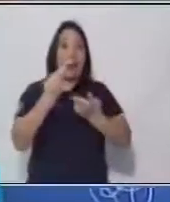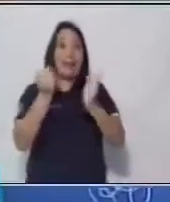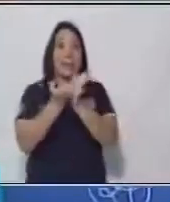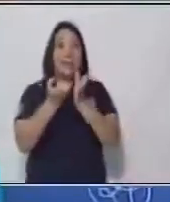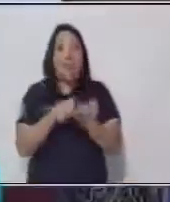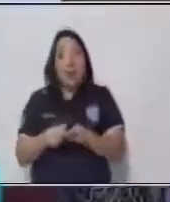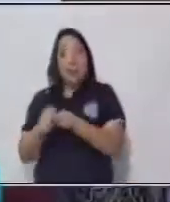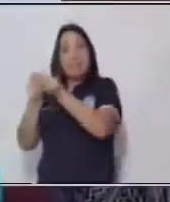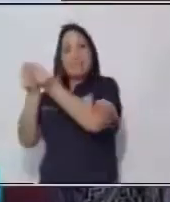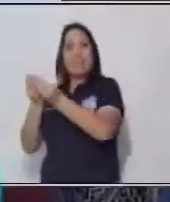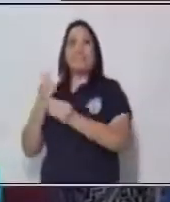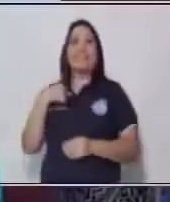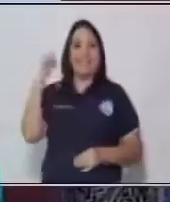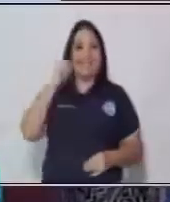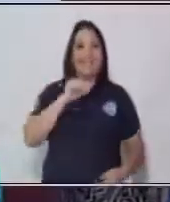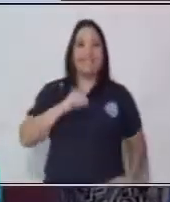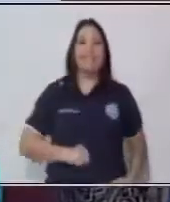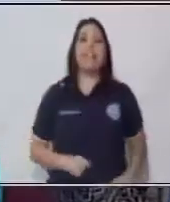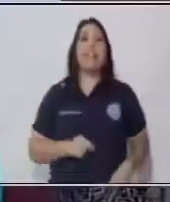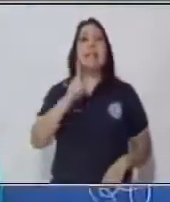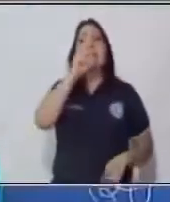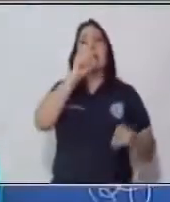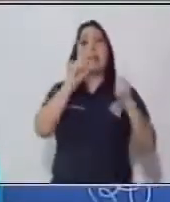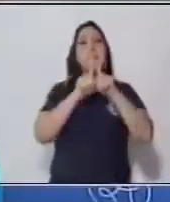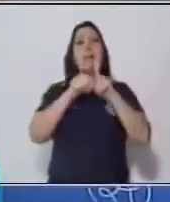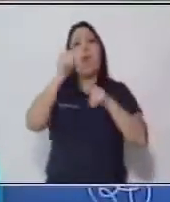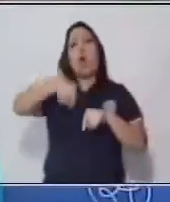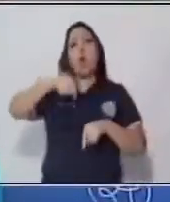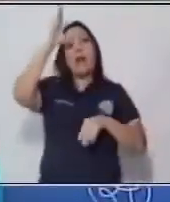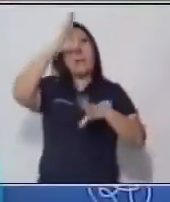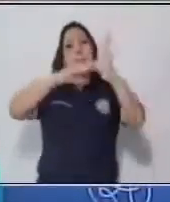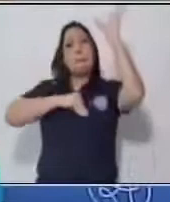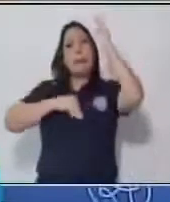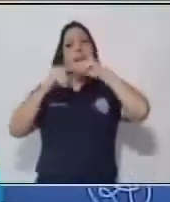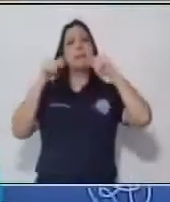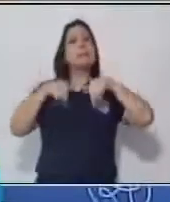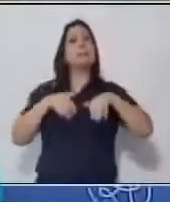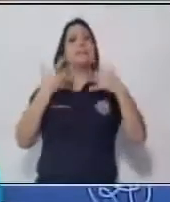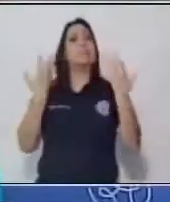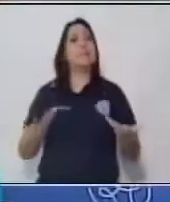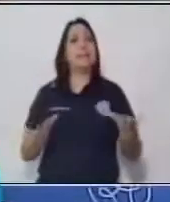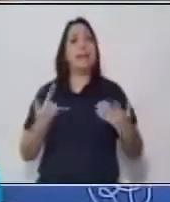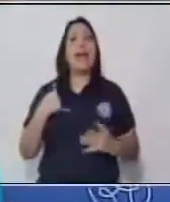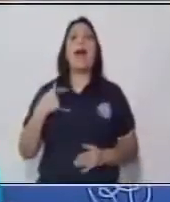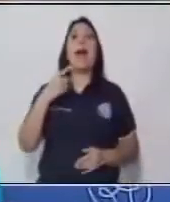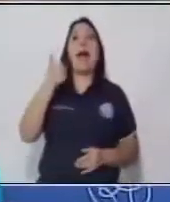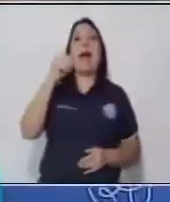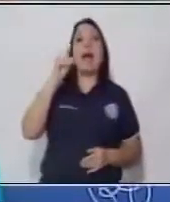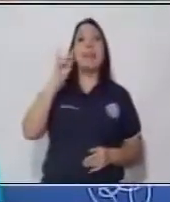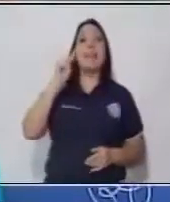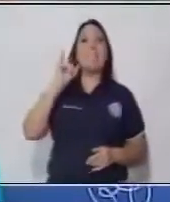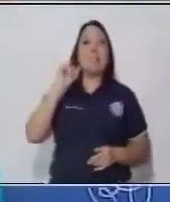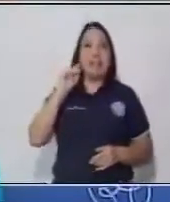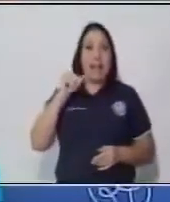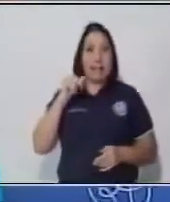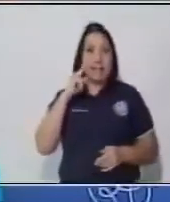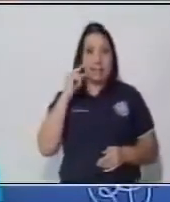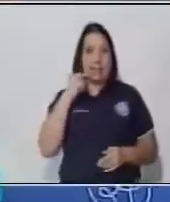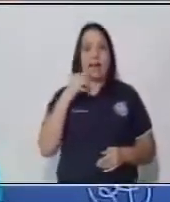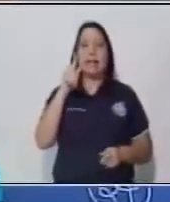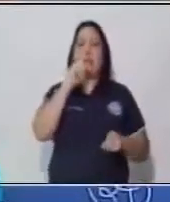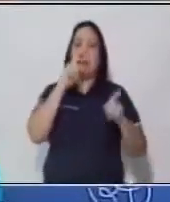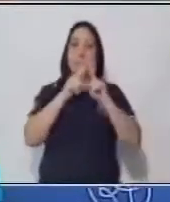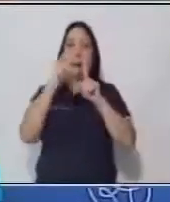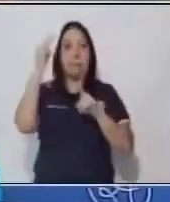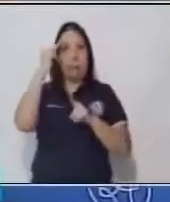portafolio del programa Aprendo en Casa. ¿Qué aprendiste en el programa Aprendo en Casa? Adivinanzas y memoramas.